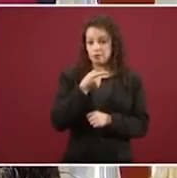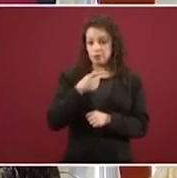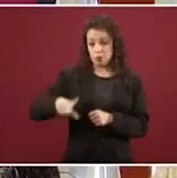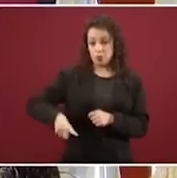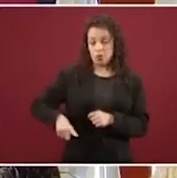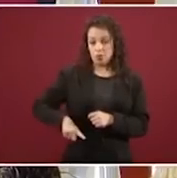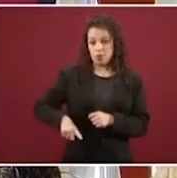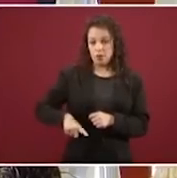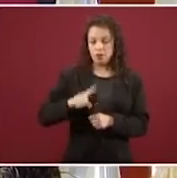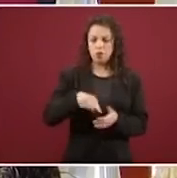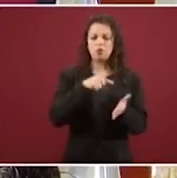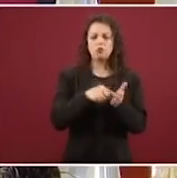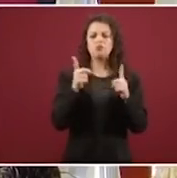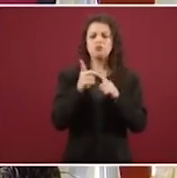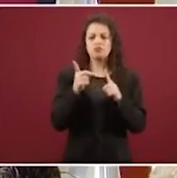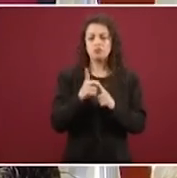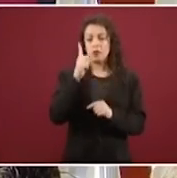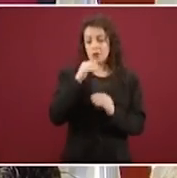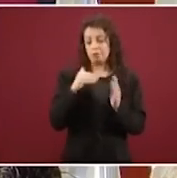cuales se ubican en los